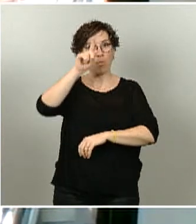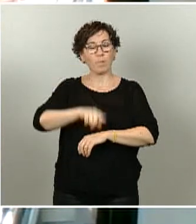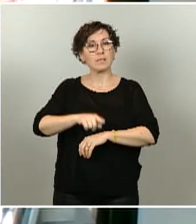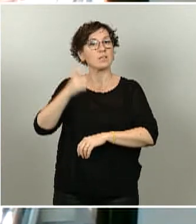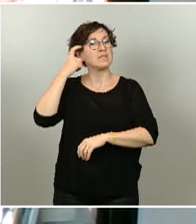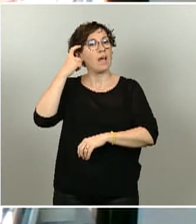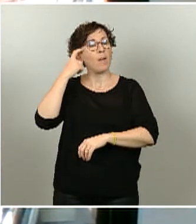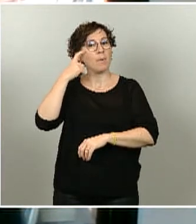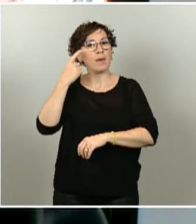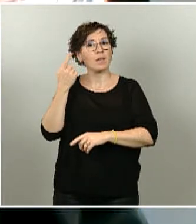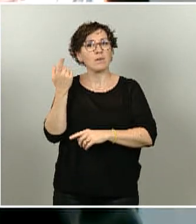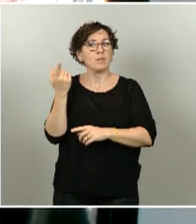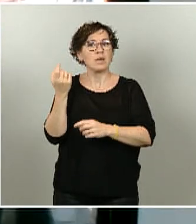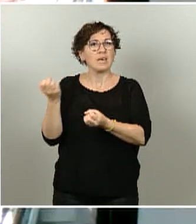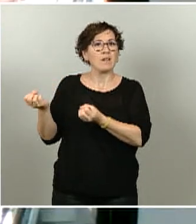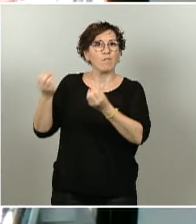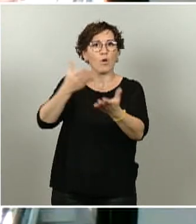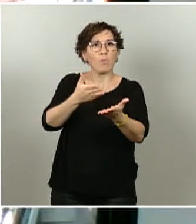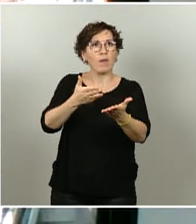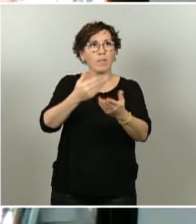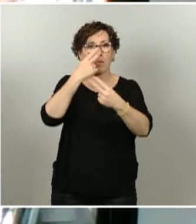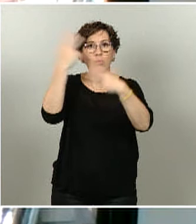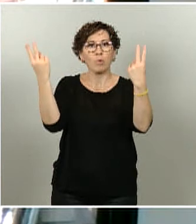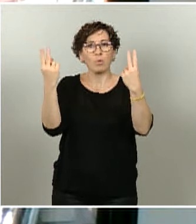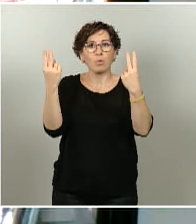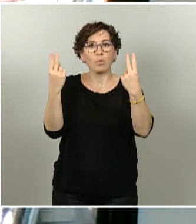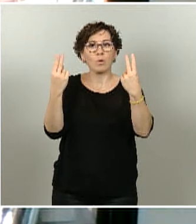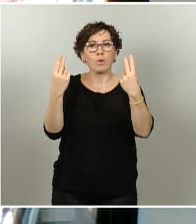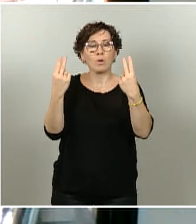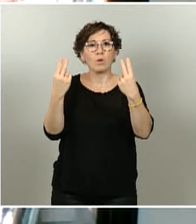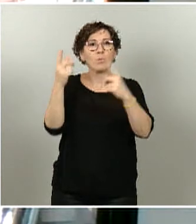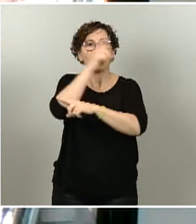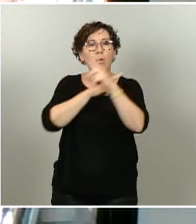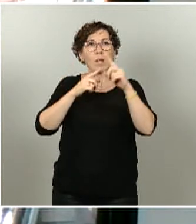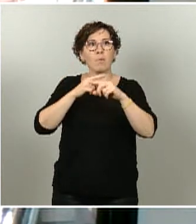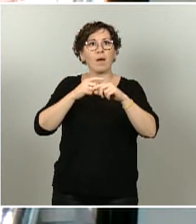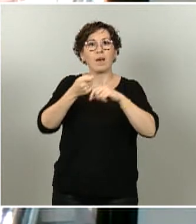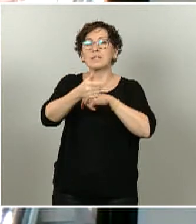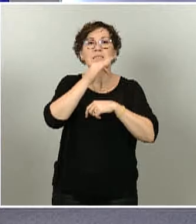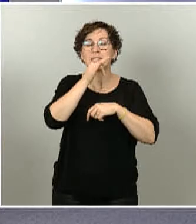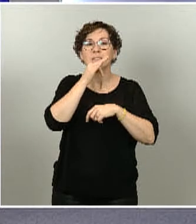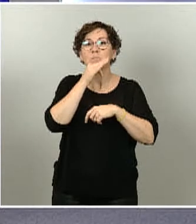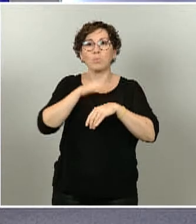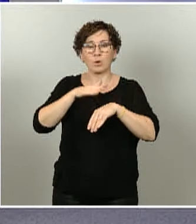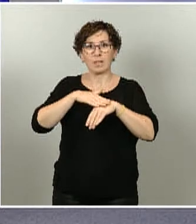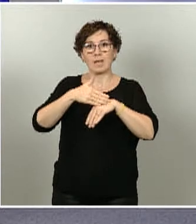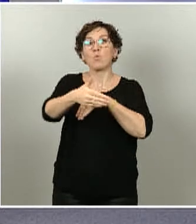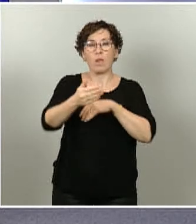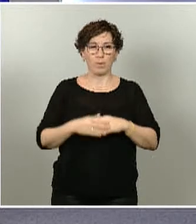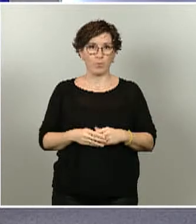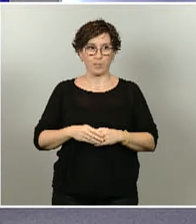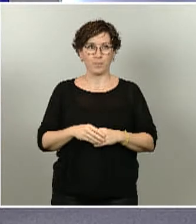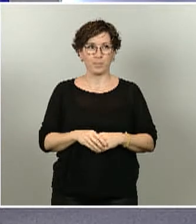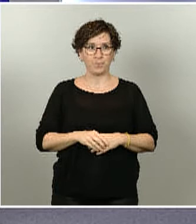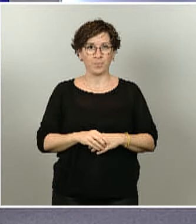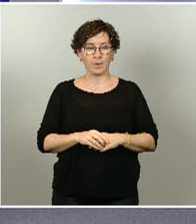esa información y hacerla pública, y cuándo se van a publicar. Y a raíz de este asunto le quería pedir una reflexión. Las residencias han sido un foco